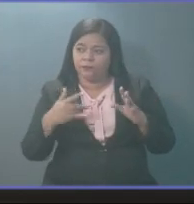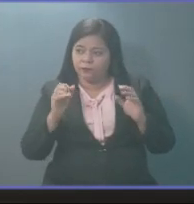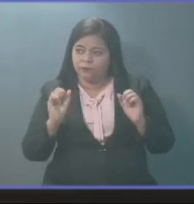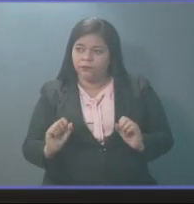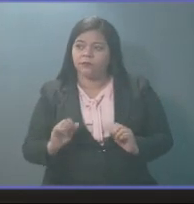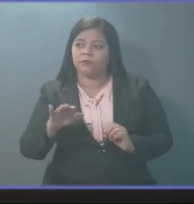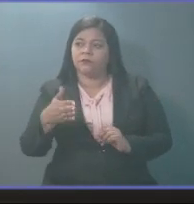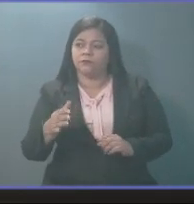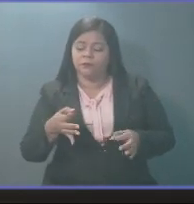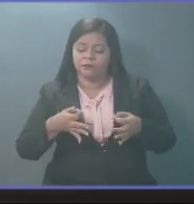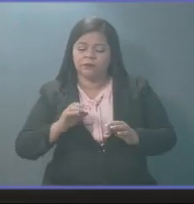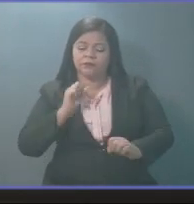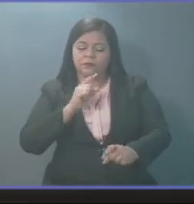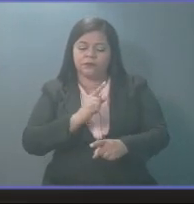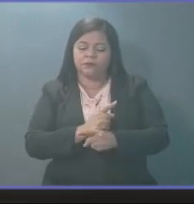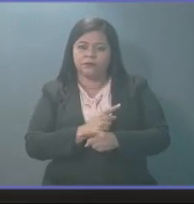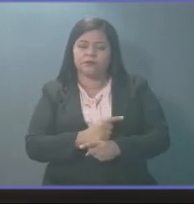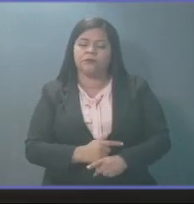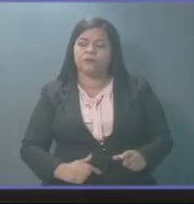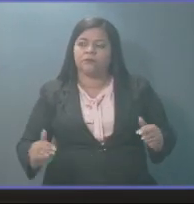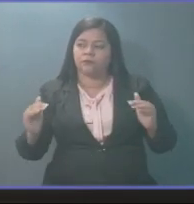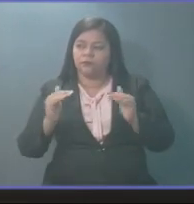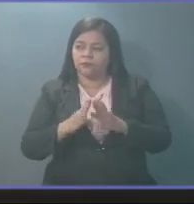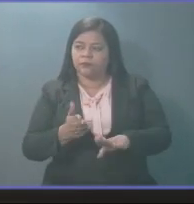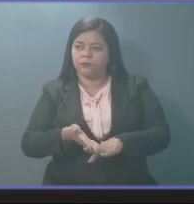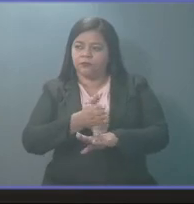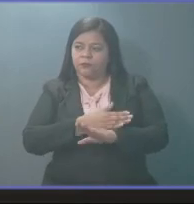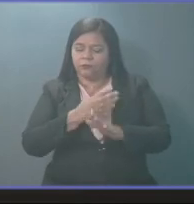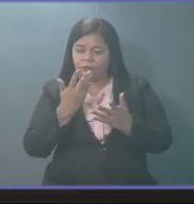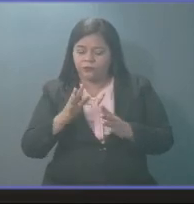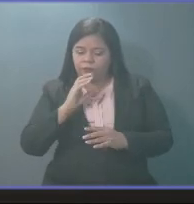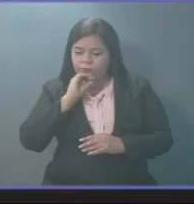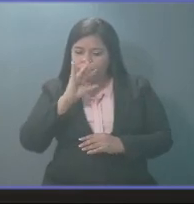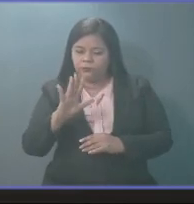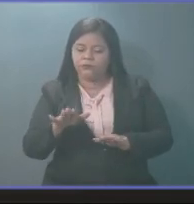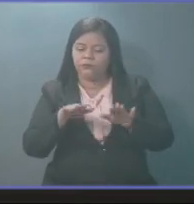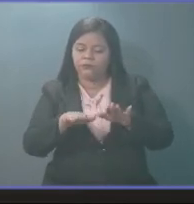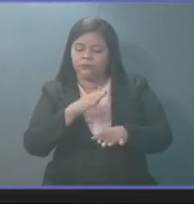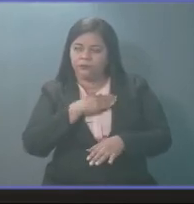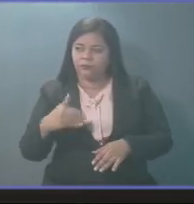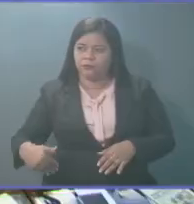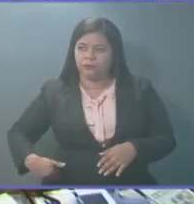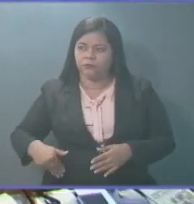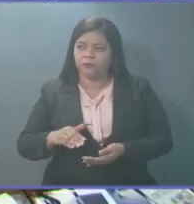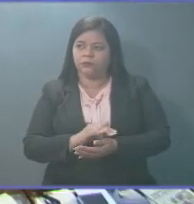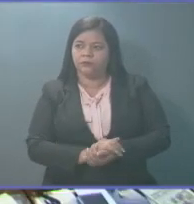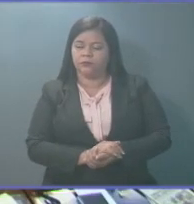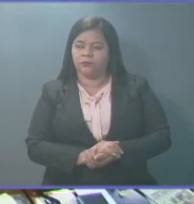usados correctamente, así como ha sido señalado en este dictamen. Gracias, presidente.